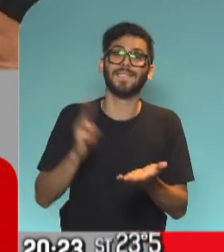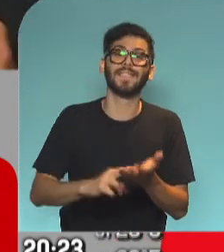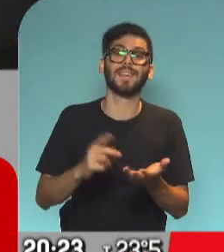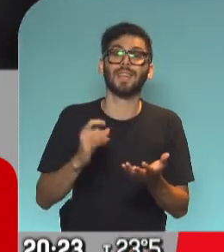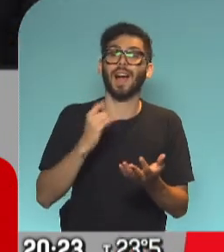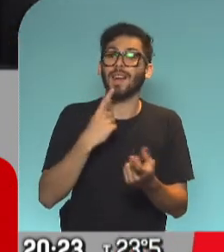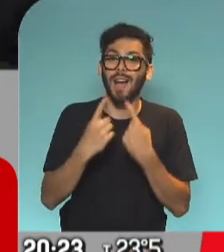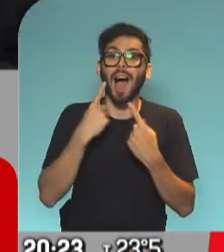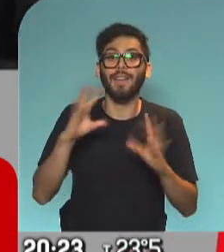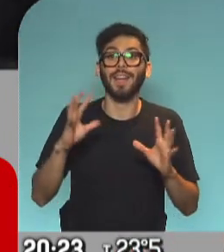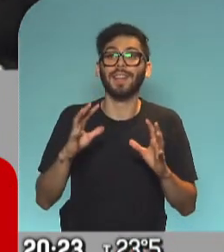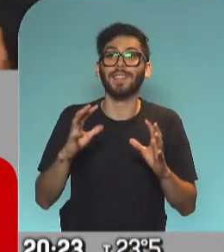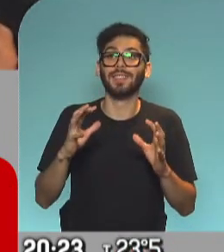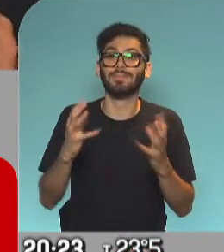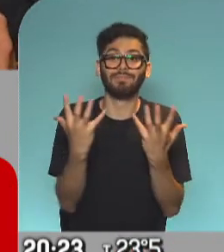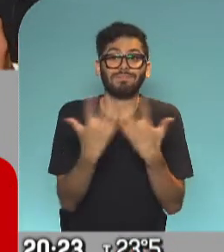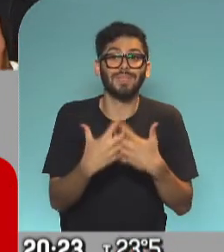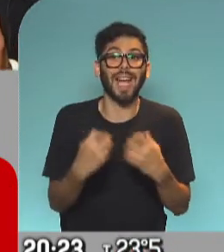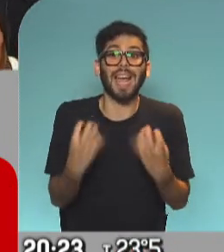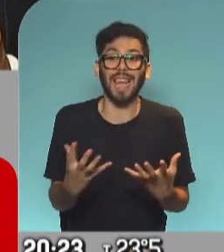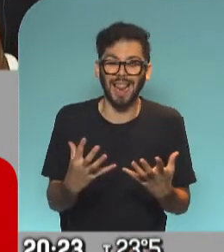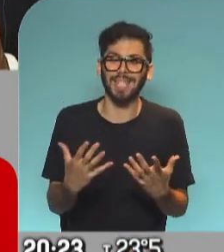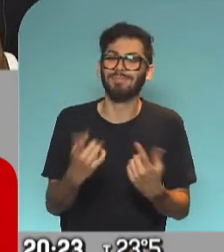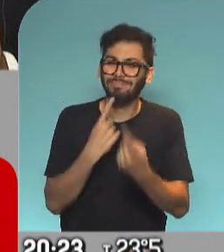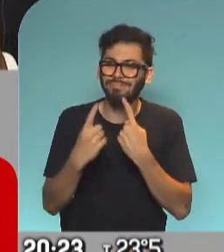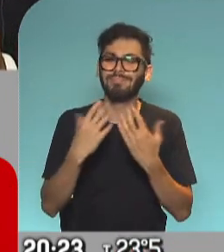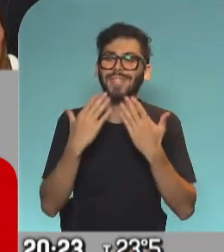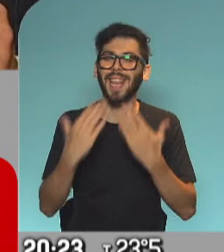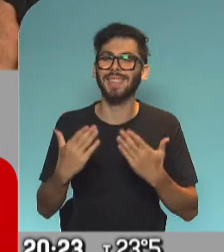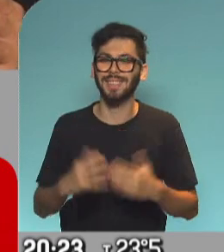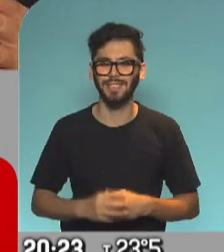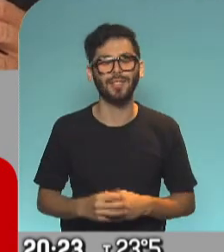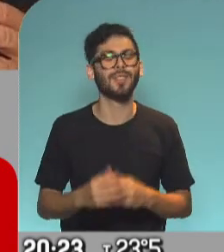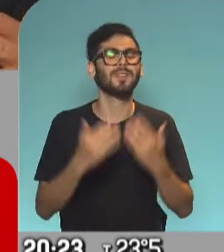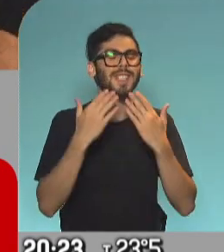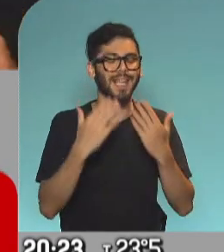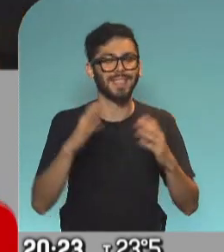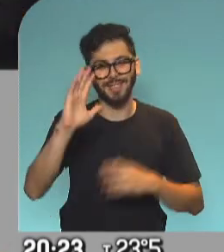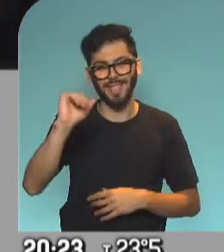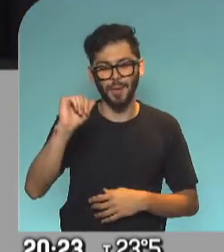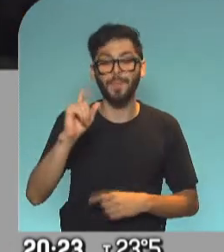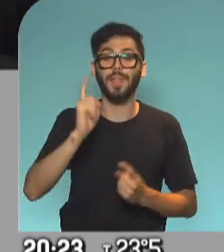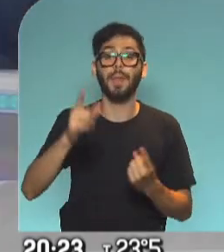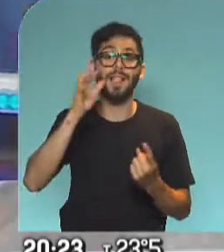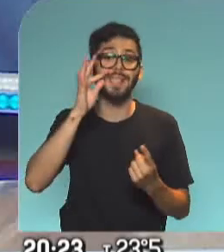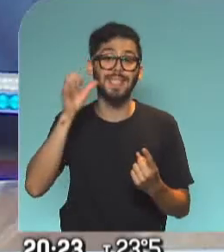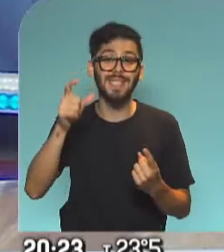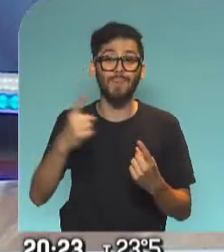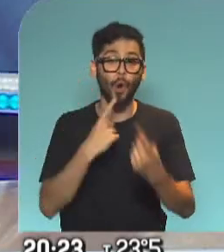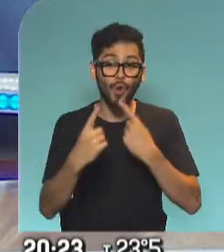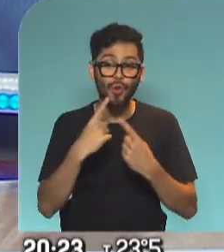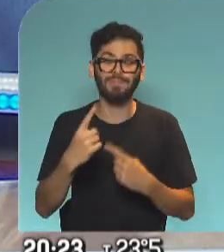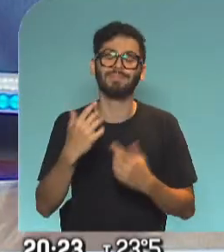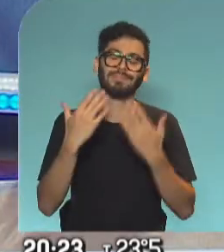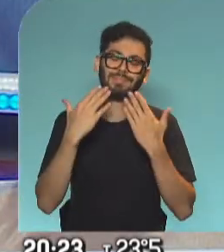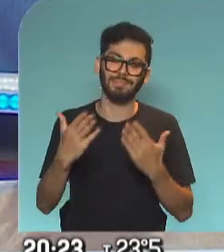a resultar el operativo. Gracias por el testimonio, ministro. Buenas noches. Bueno, muchas gracias. Adiós. Gracias también a Alfredo Simón. Allí en el móvil, el ministro